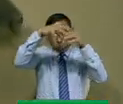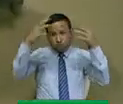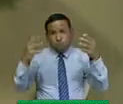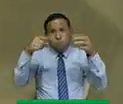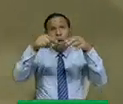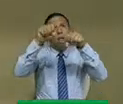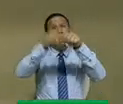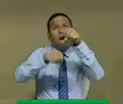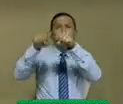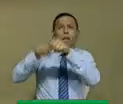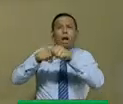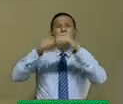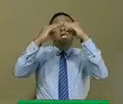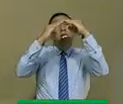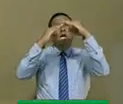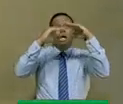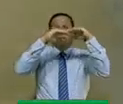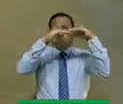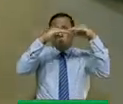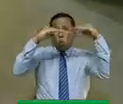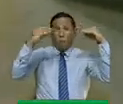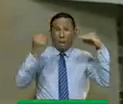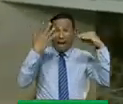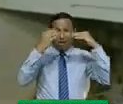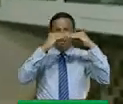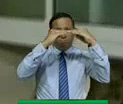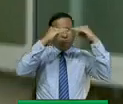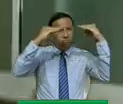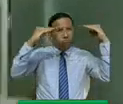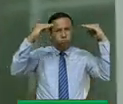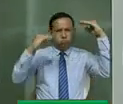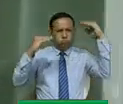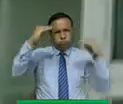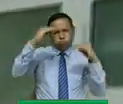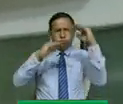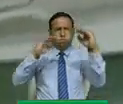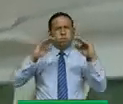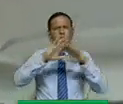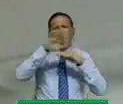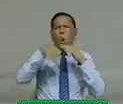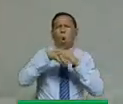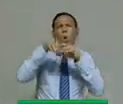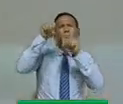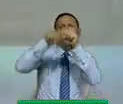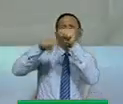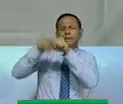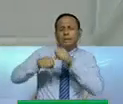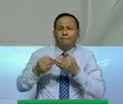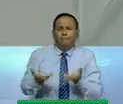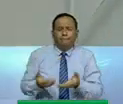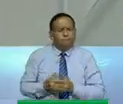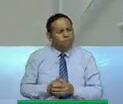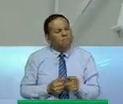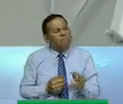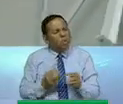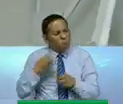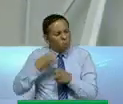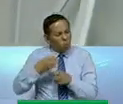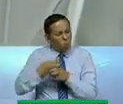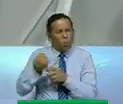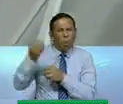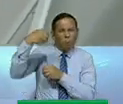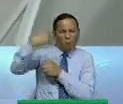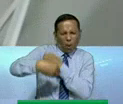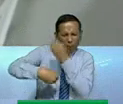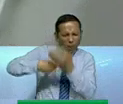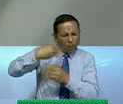mi tumbado, está mi techo, está todo. Entonces, ¿cómo es que...? ¿Y cuántos bloques cayeron? Porque de la pared de al lado